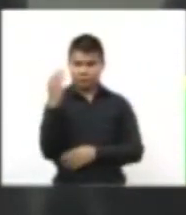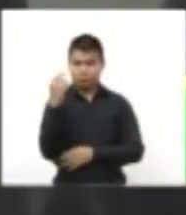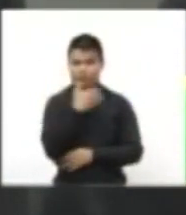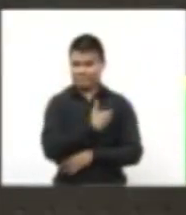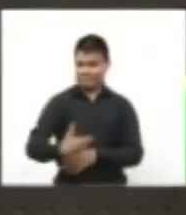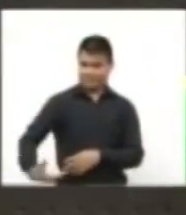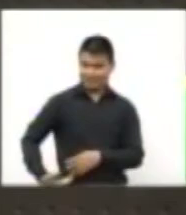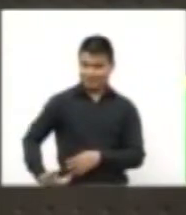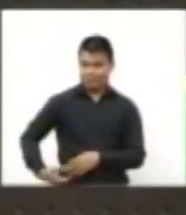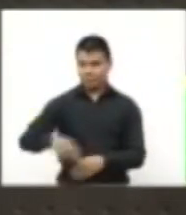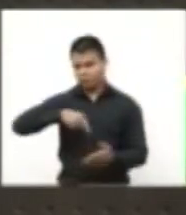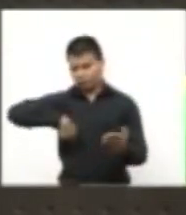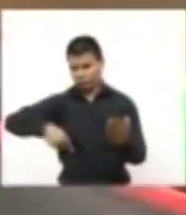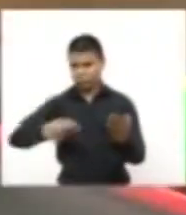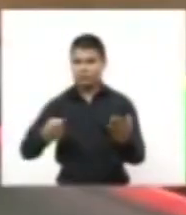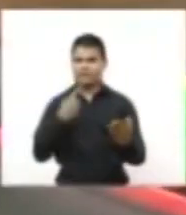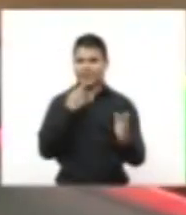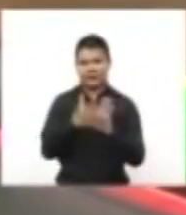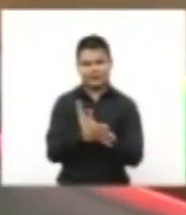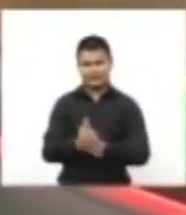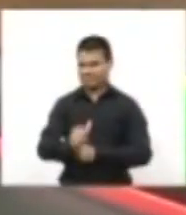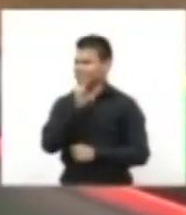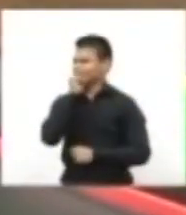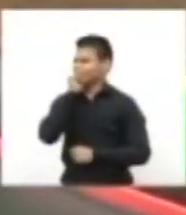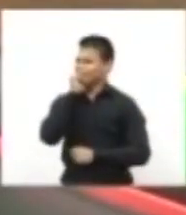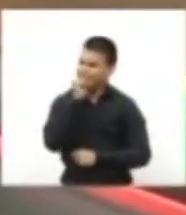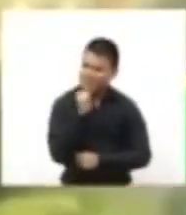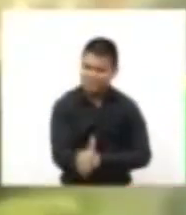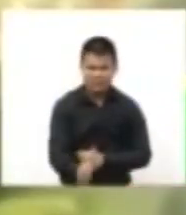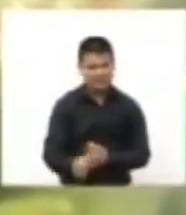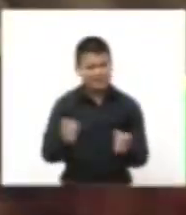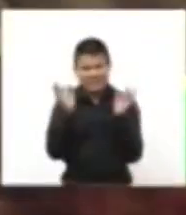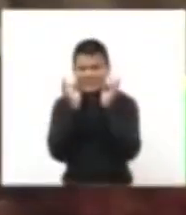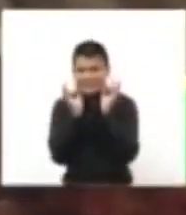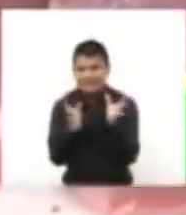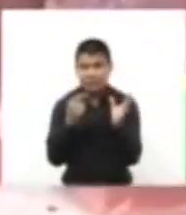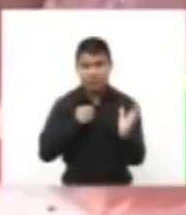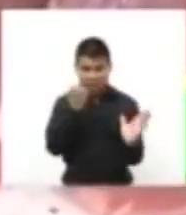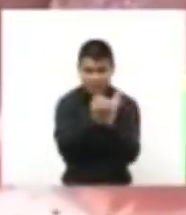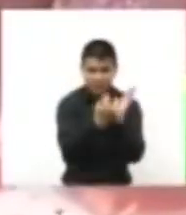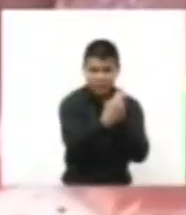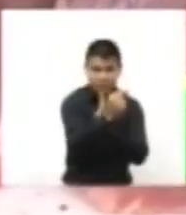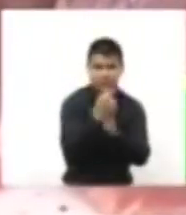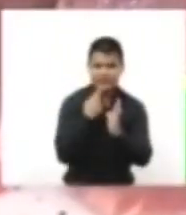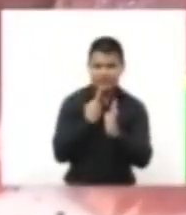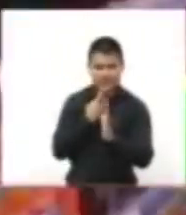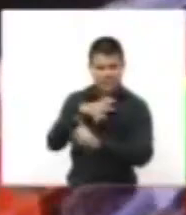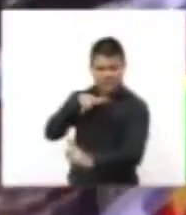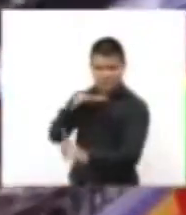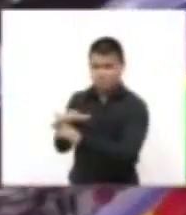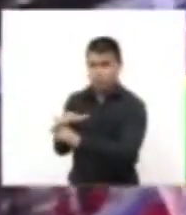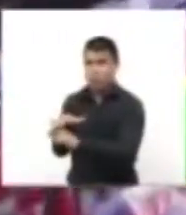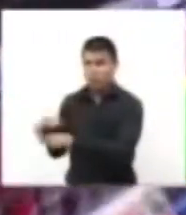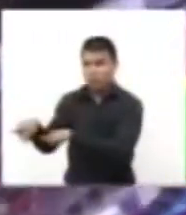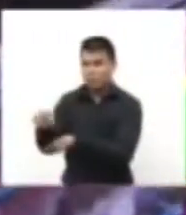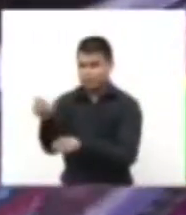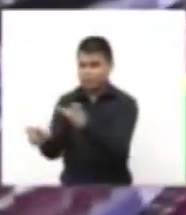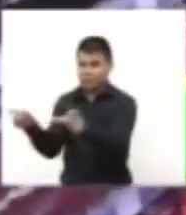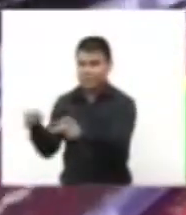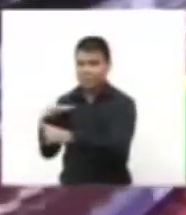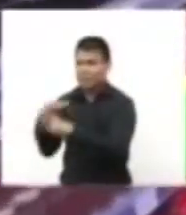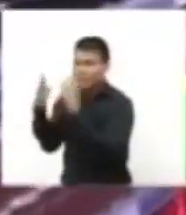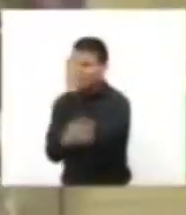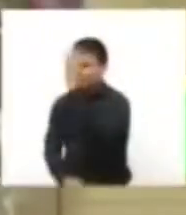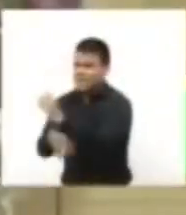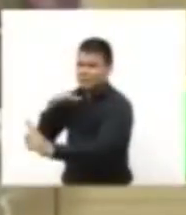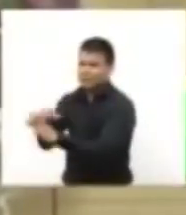afecta a las clases medias y bajas, infiriendo directamente en la canasta familiar. Si en promedio usted destinaba 500.000 pesos para el mercado,